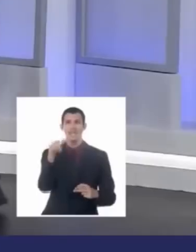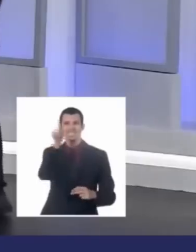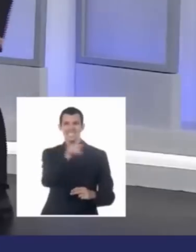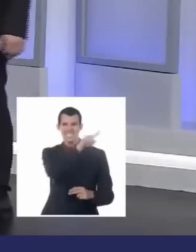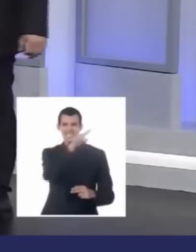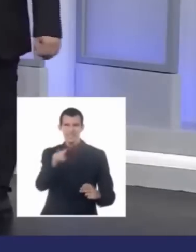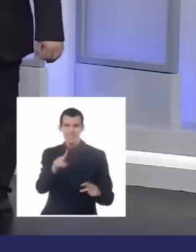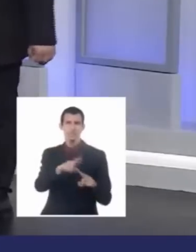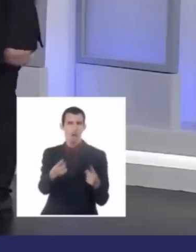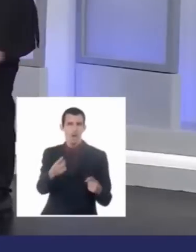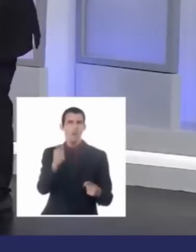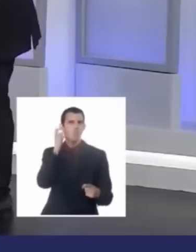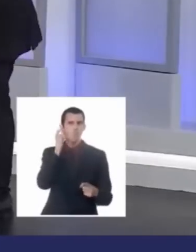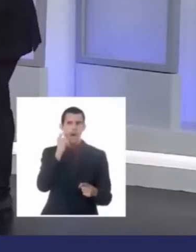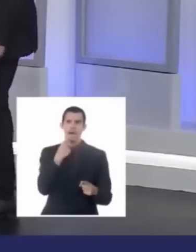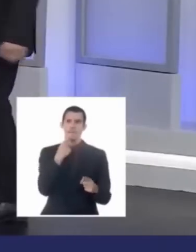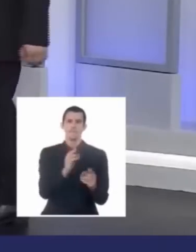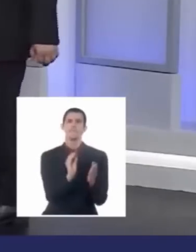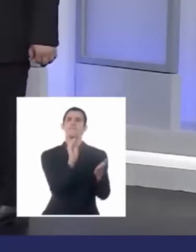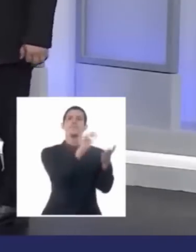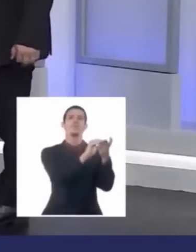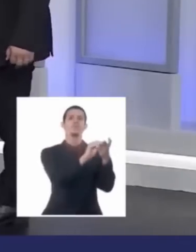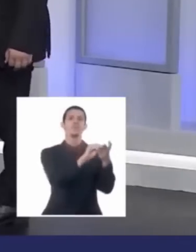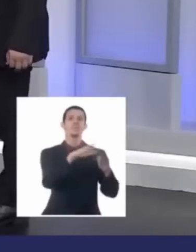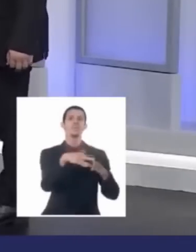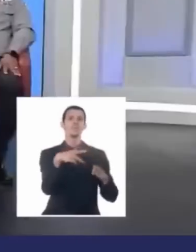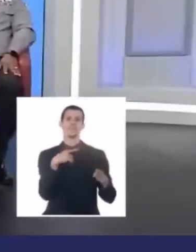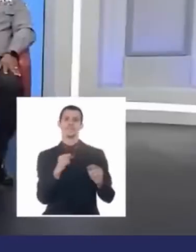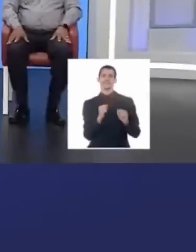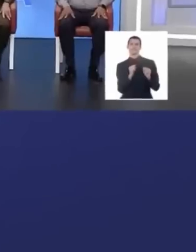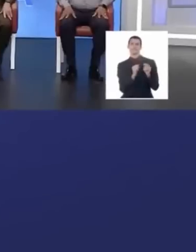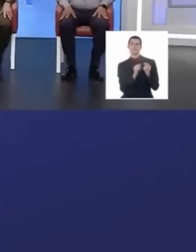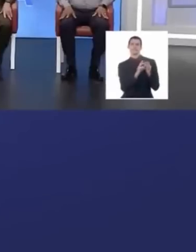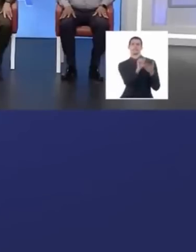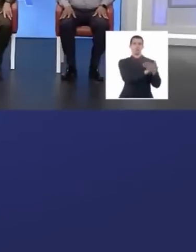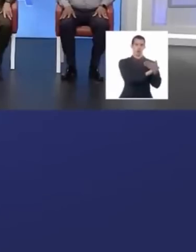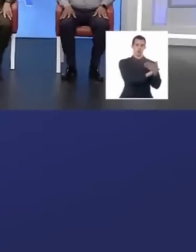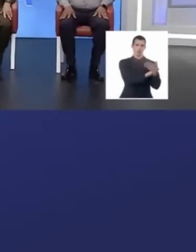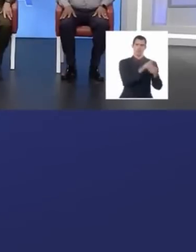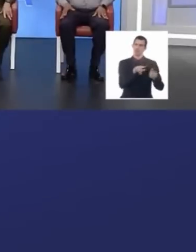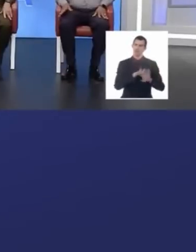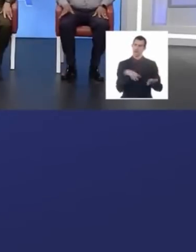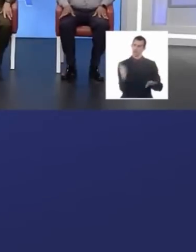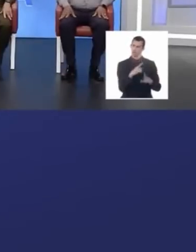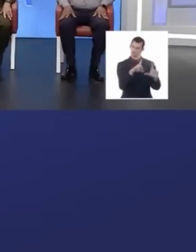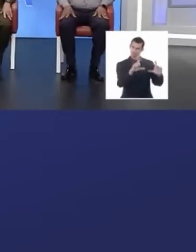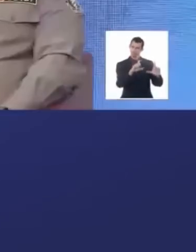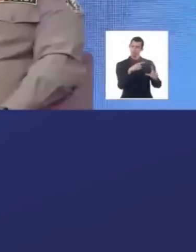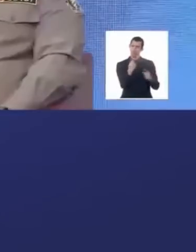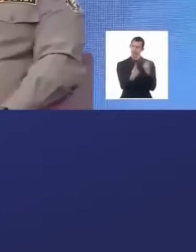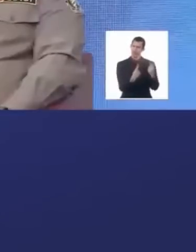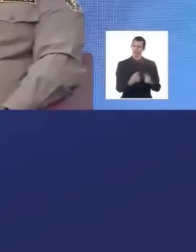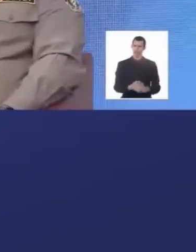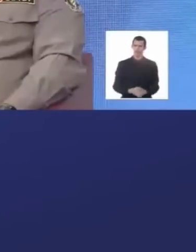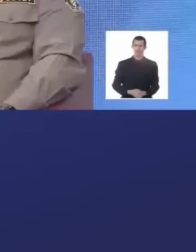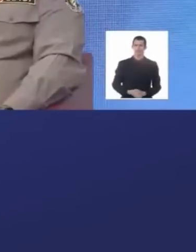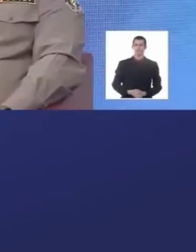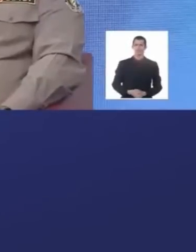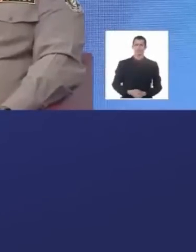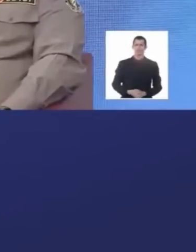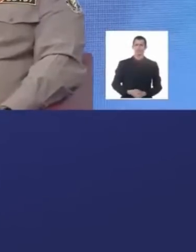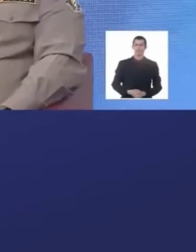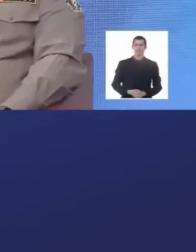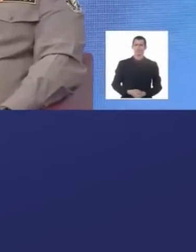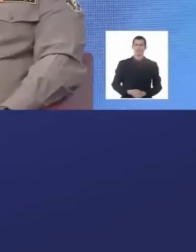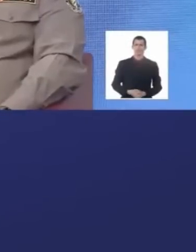pudimos encontrar algo saben de este caso de ese encuentro de un niño conocimos de la publicación como parte de monitoreo que realizamos a las redes sociales